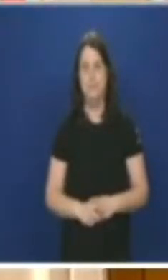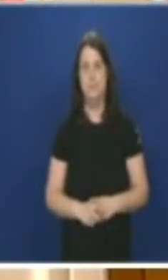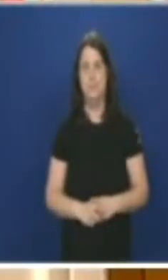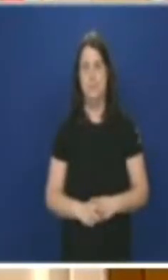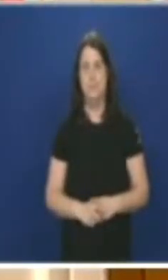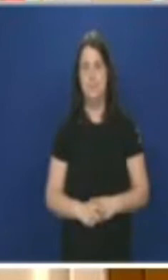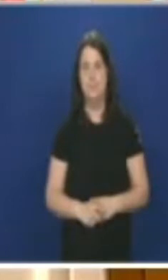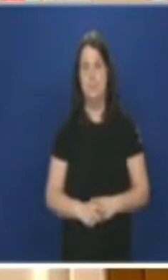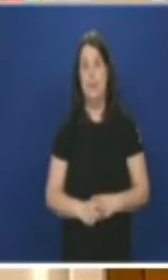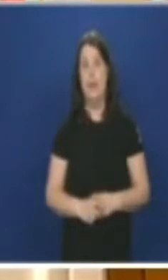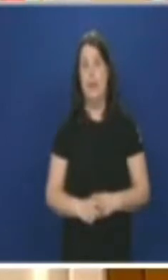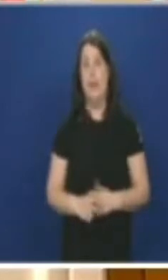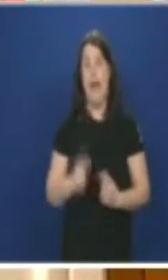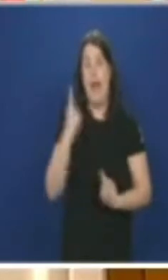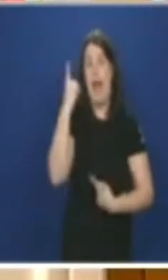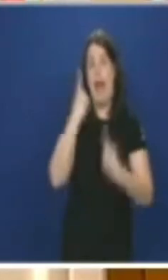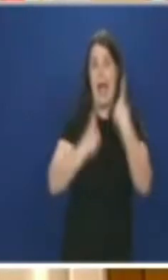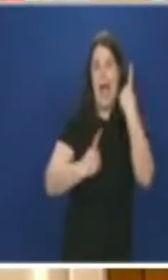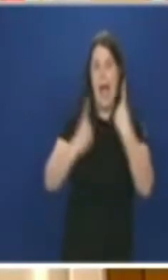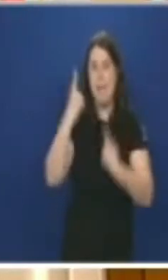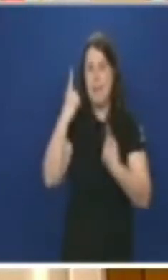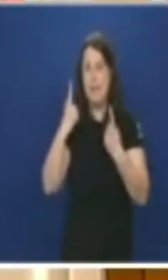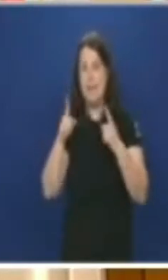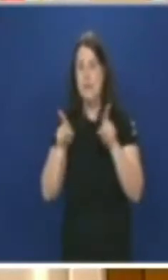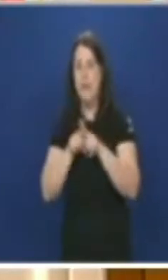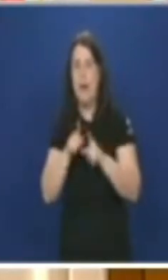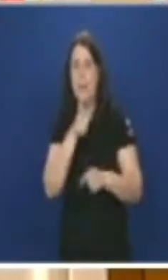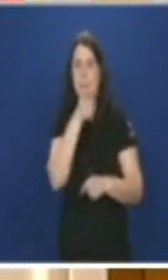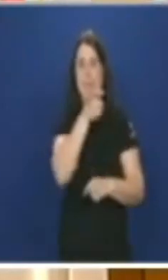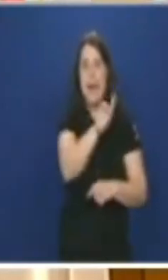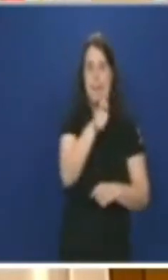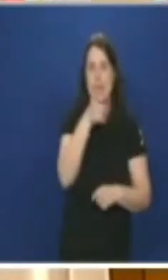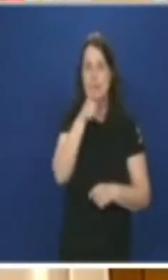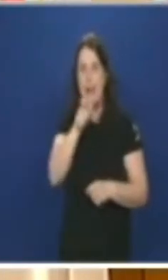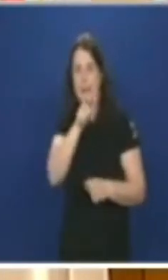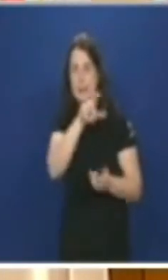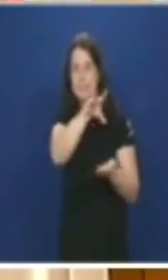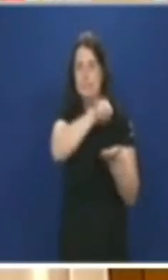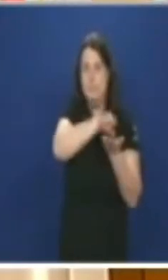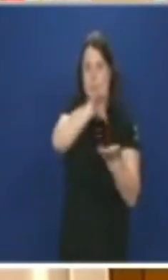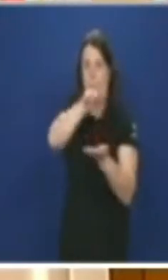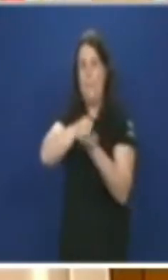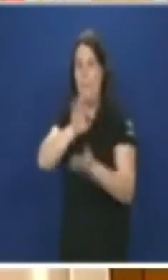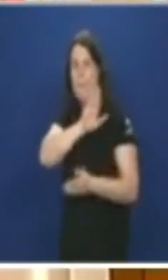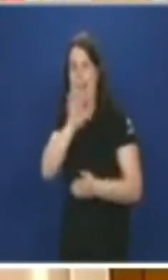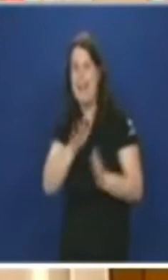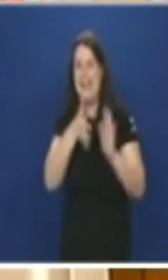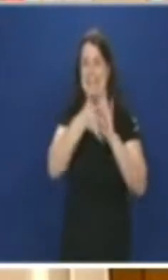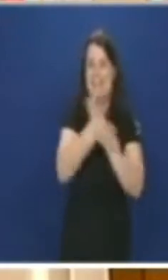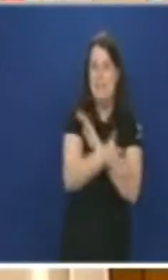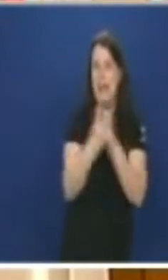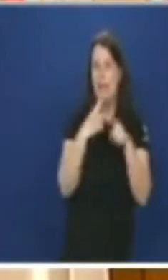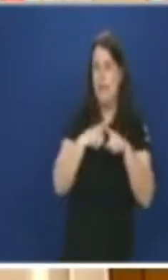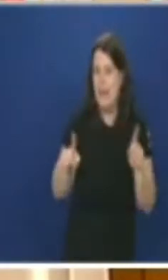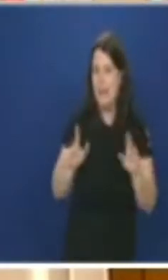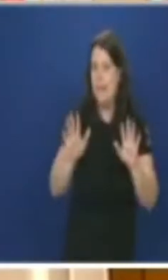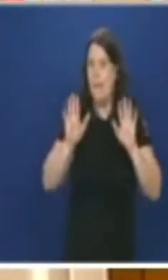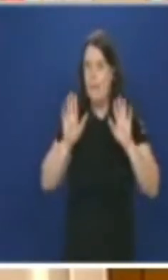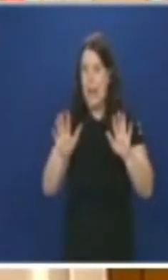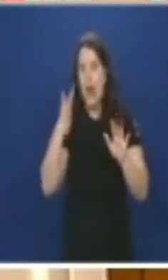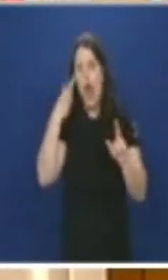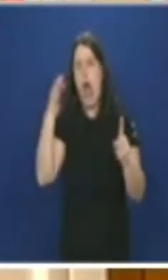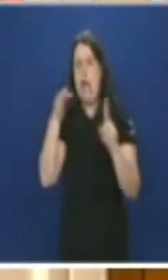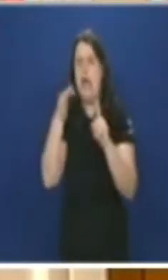Ás veces, hai que coller palabras separadas que parece que queren decir cousas distintas, pero abondan sempre na mesma